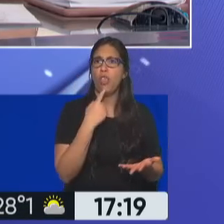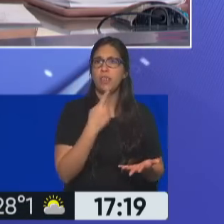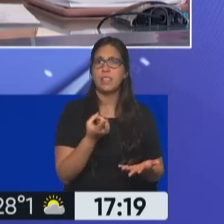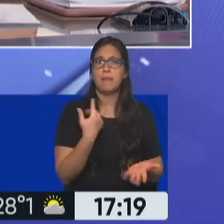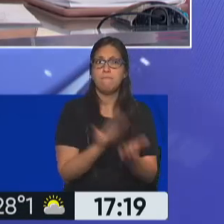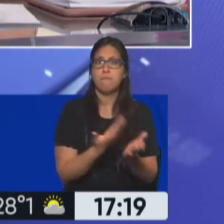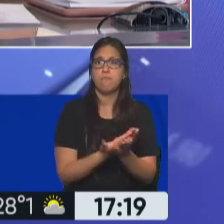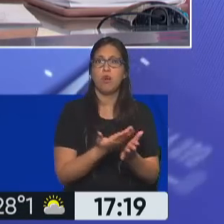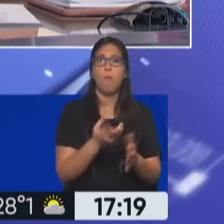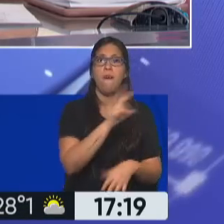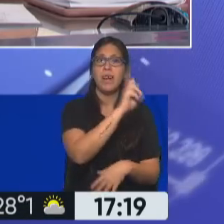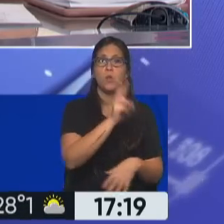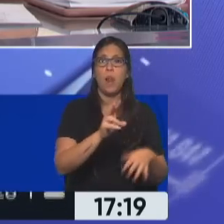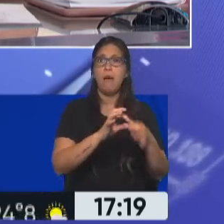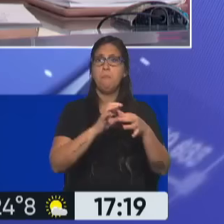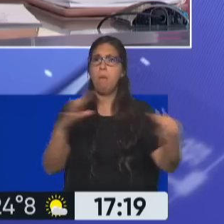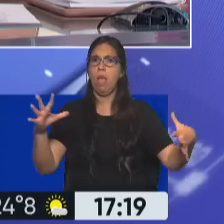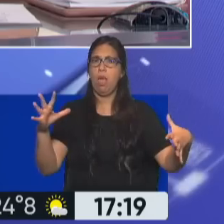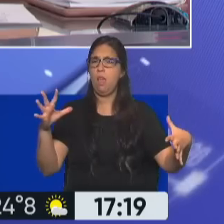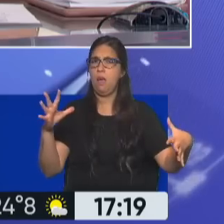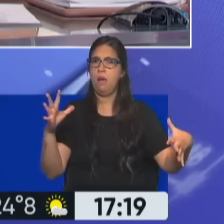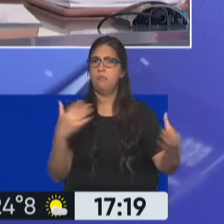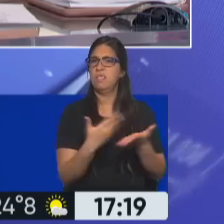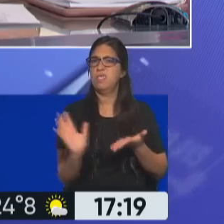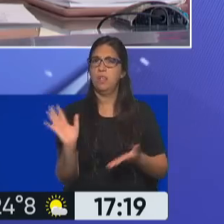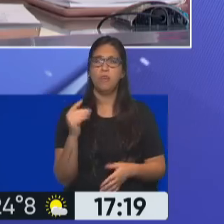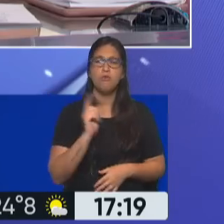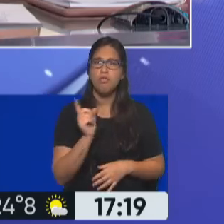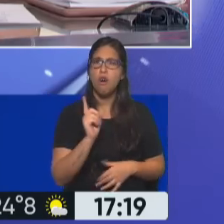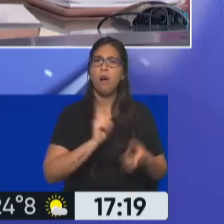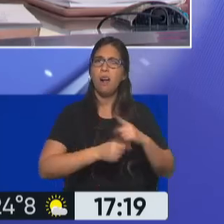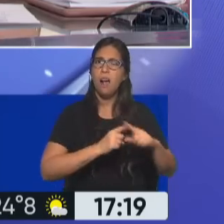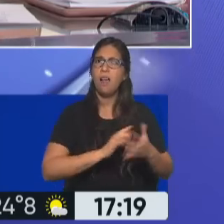no romper con Venezuela, sino buscar negociar, ¿no? Justamente